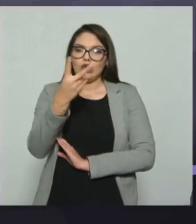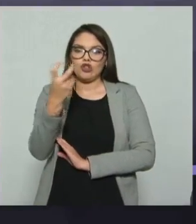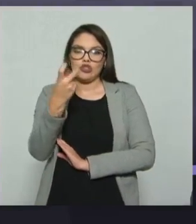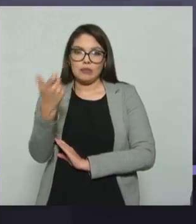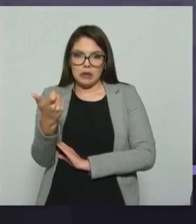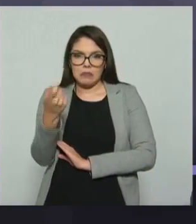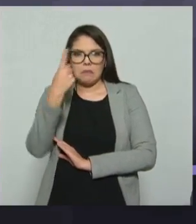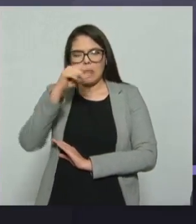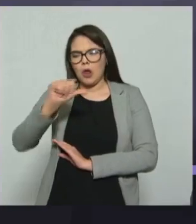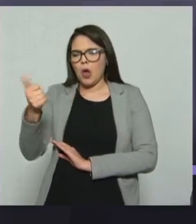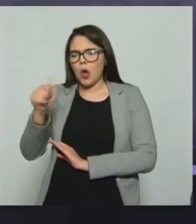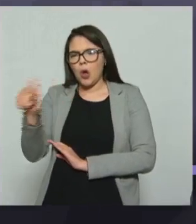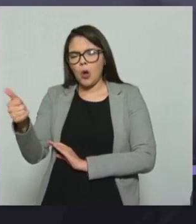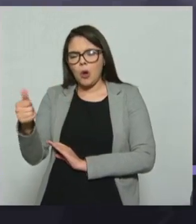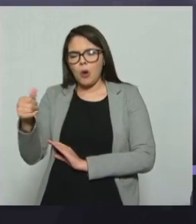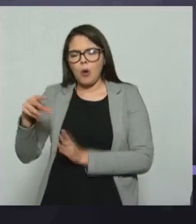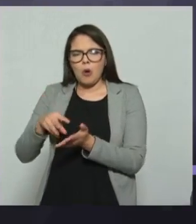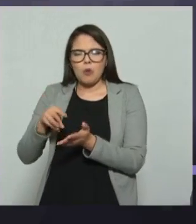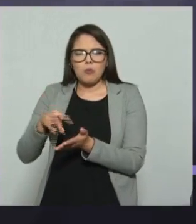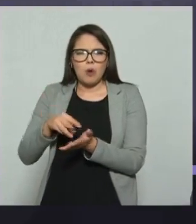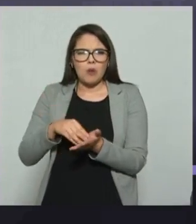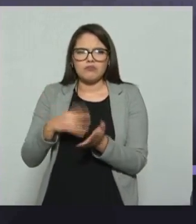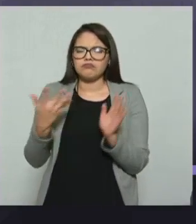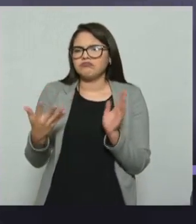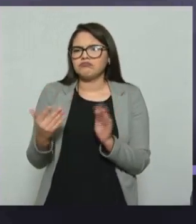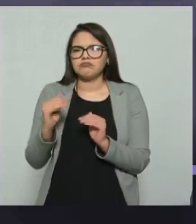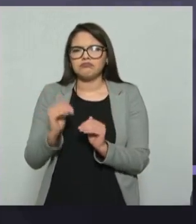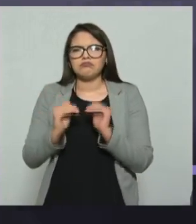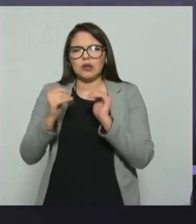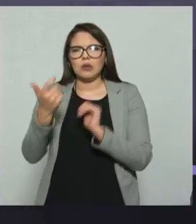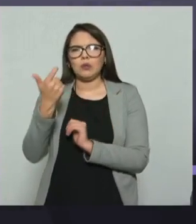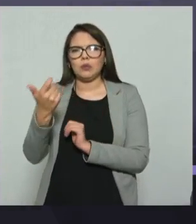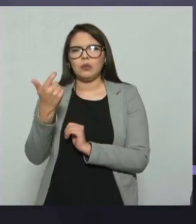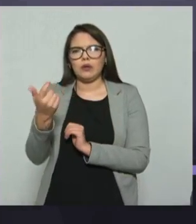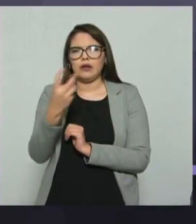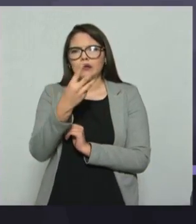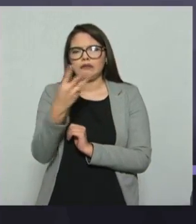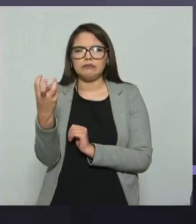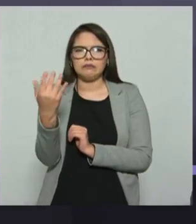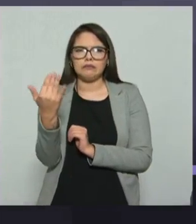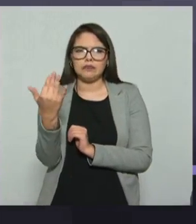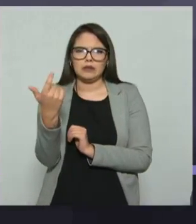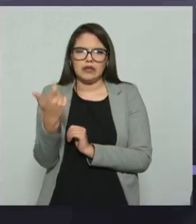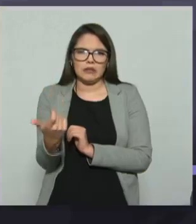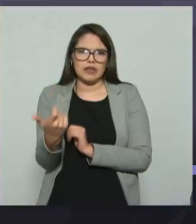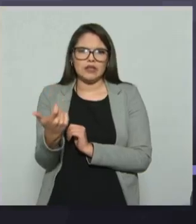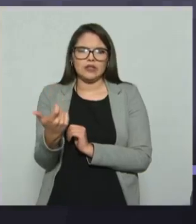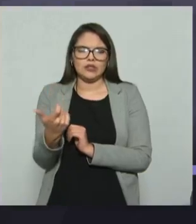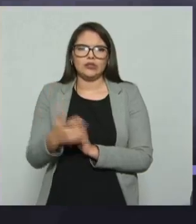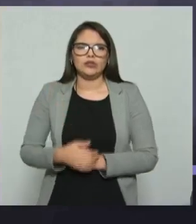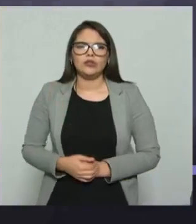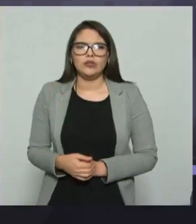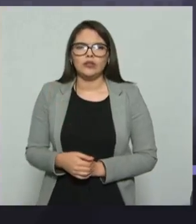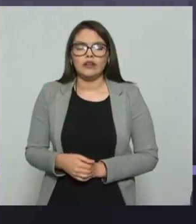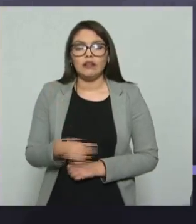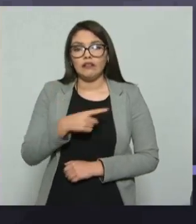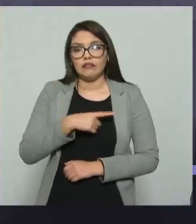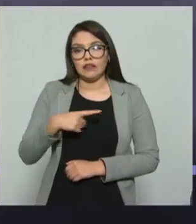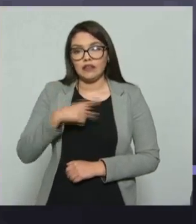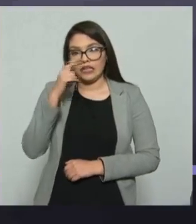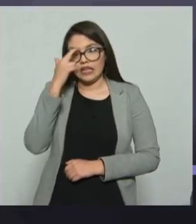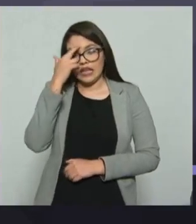te va a costar arriba de 350 pesos, pero acuérdense una cosa, lo